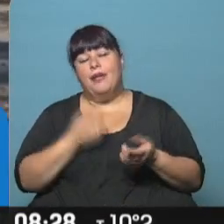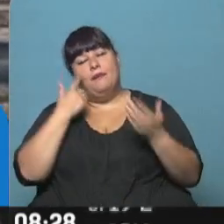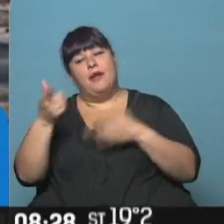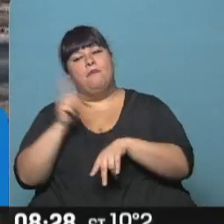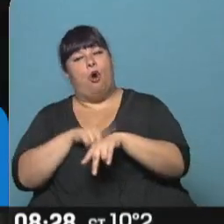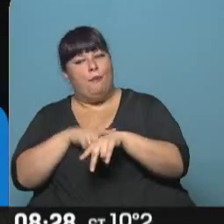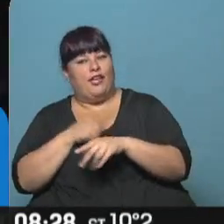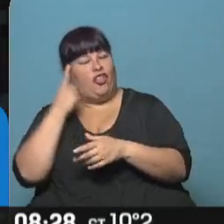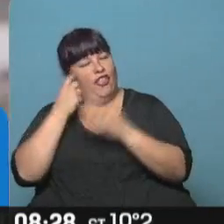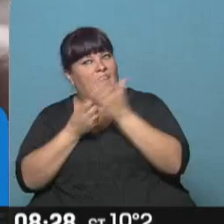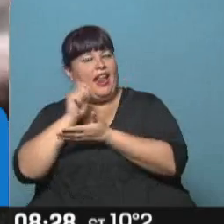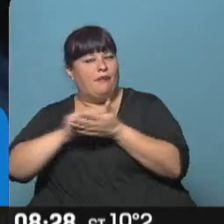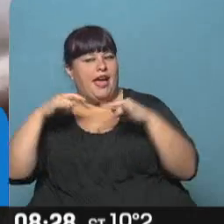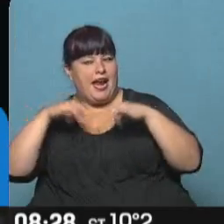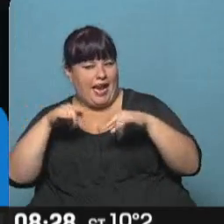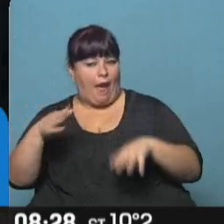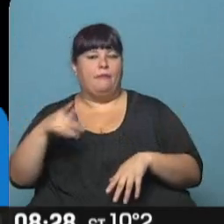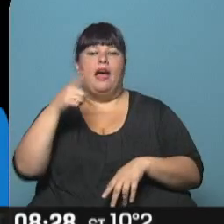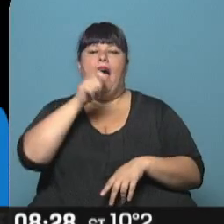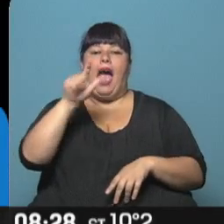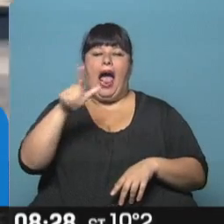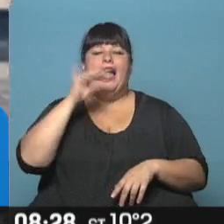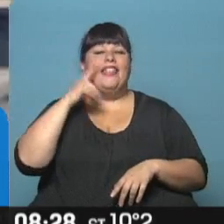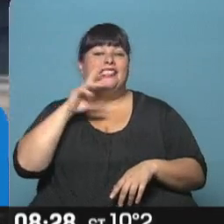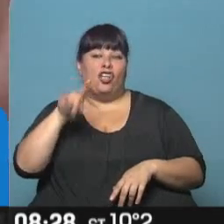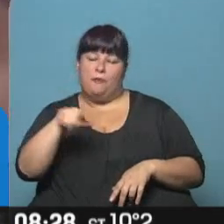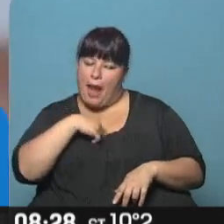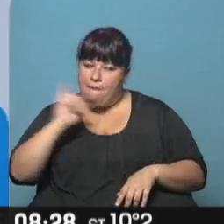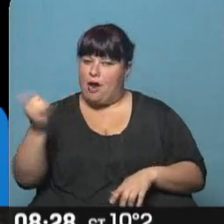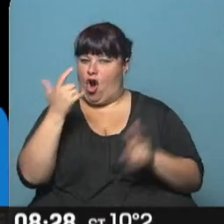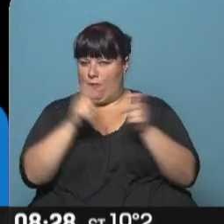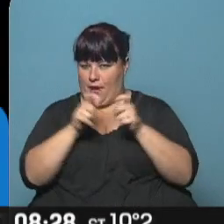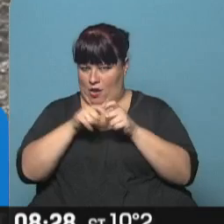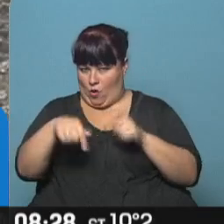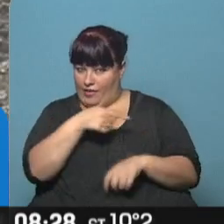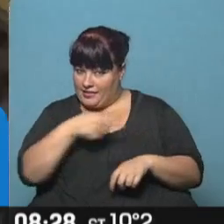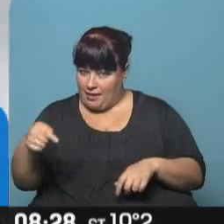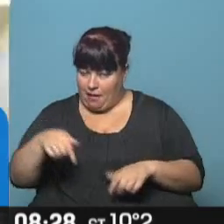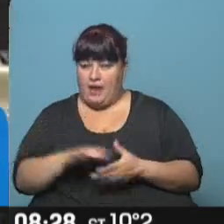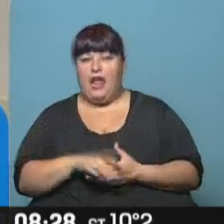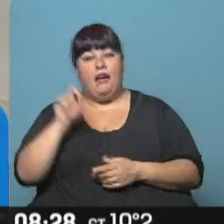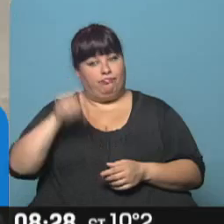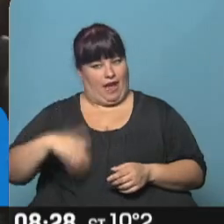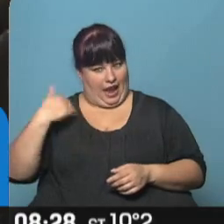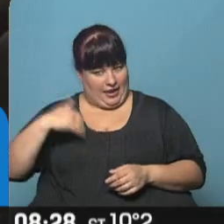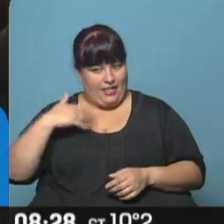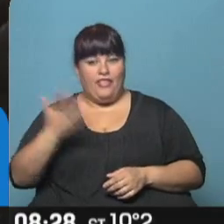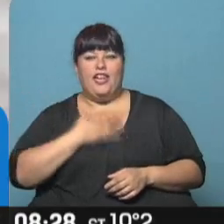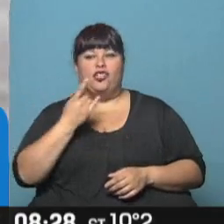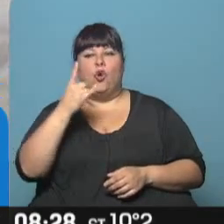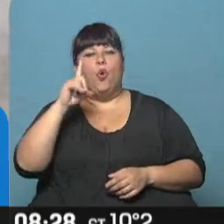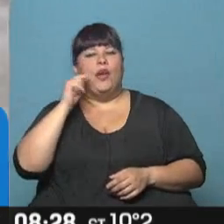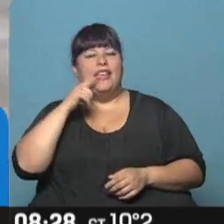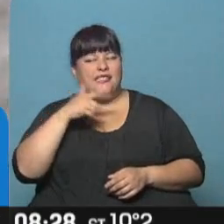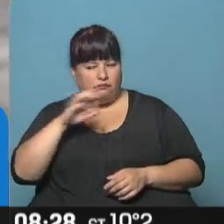los momentos de creación del rap. Al desierto, para mí una de las mejores películas que estrena esta semana es Argentina, el director es Ulises